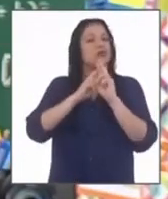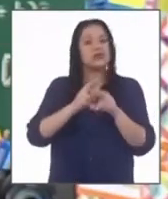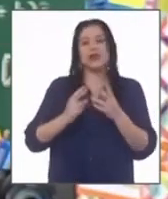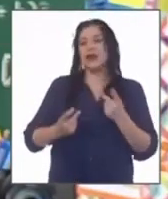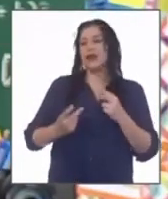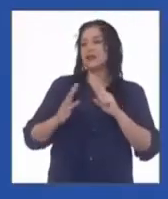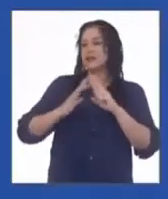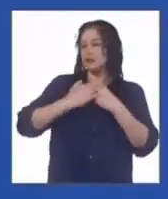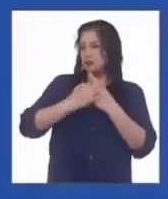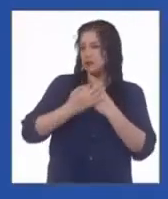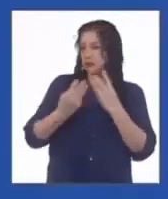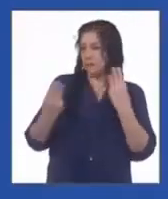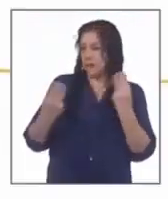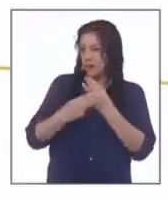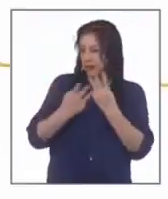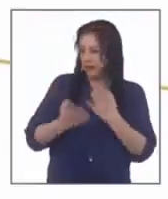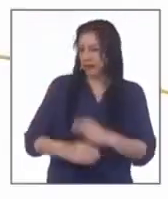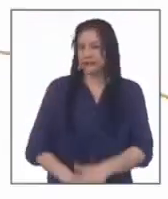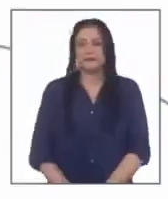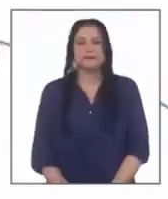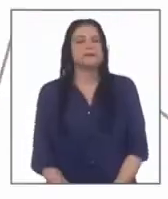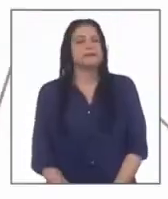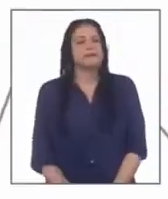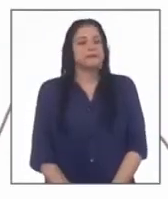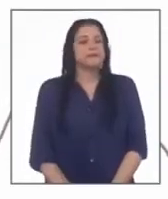siguiente situación.